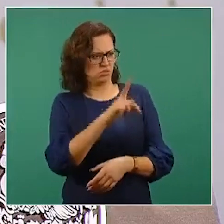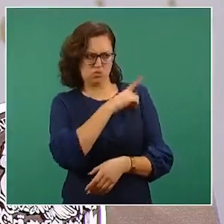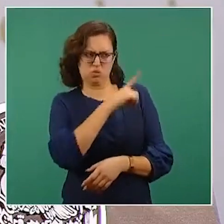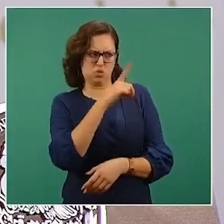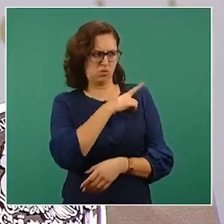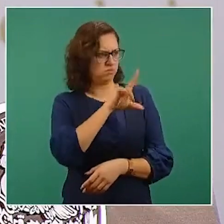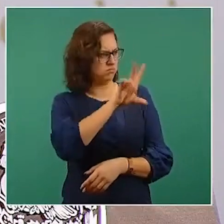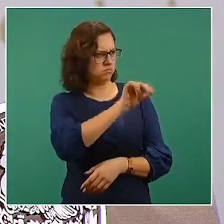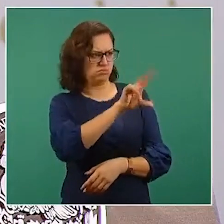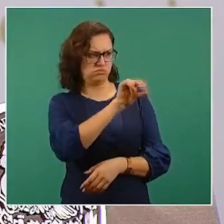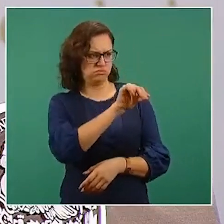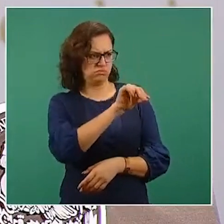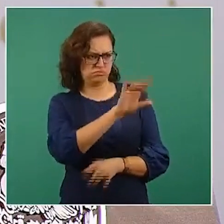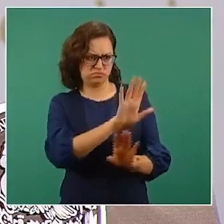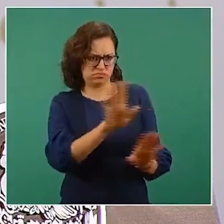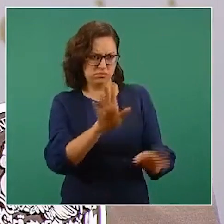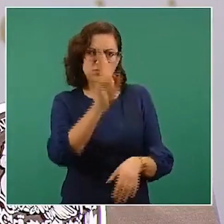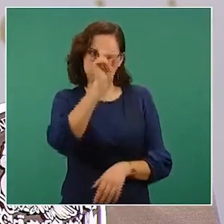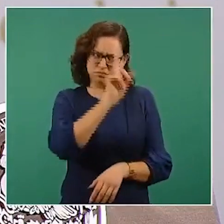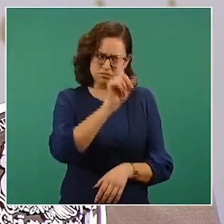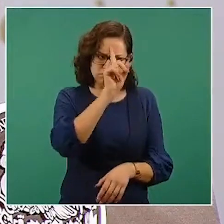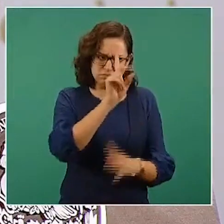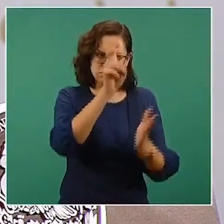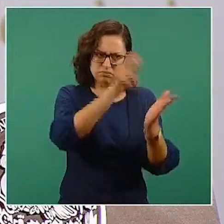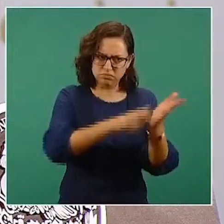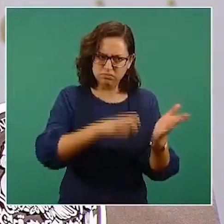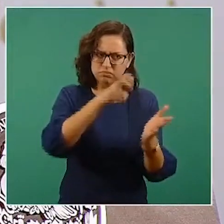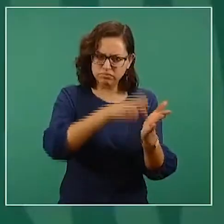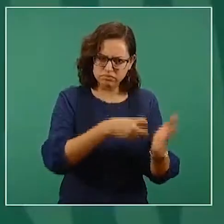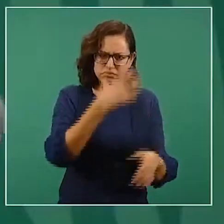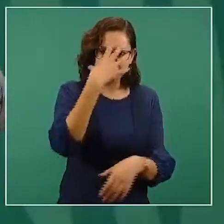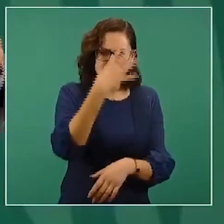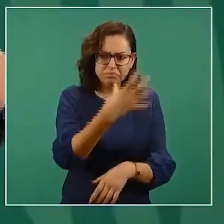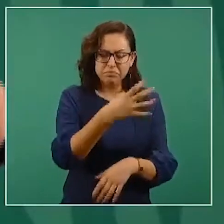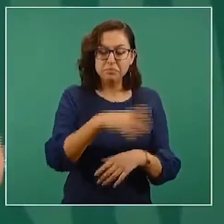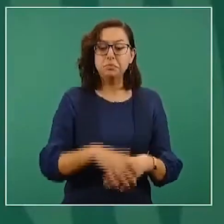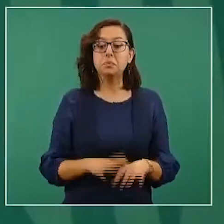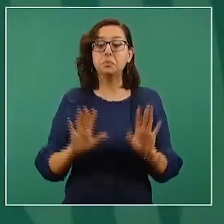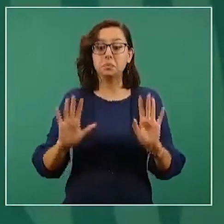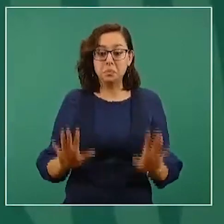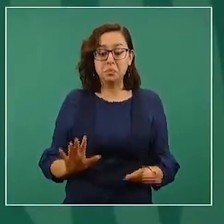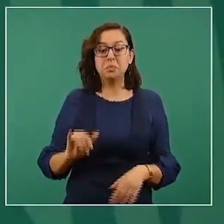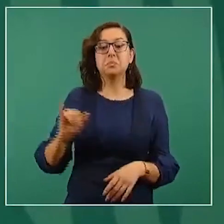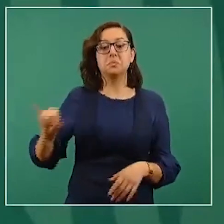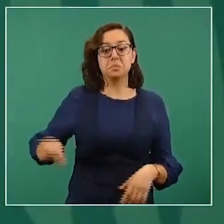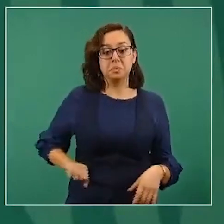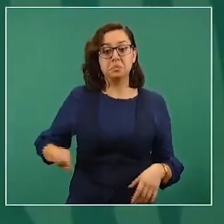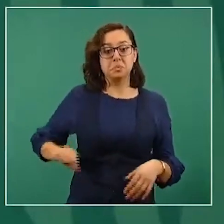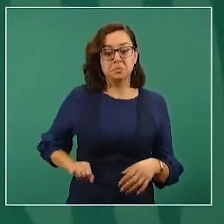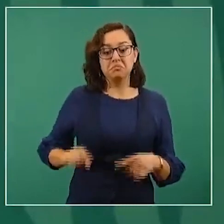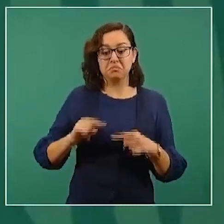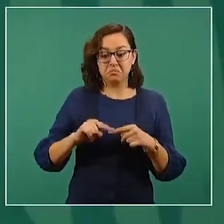Entonces es interesante porque lo que hizo este juez